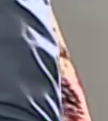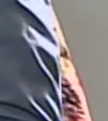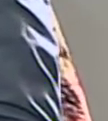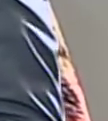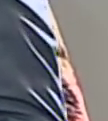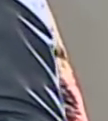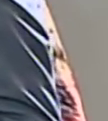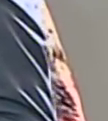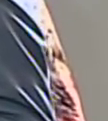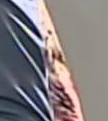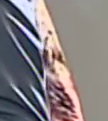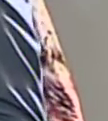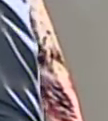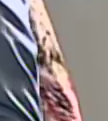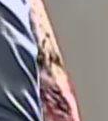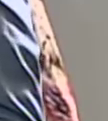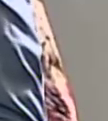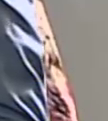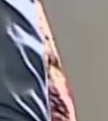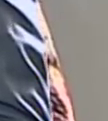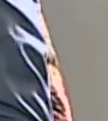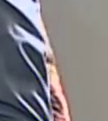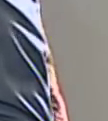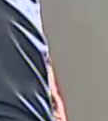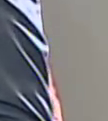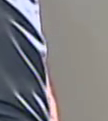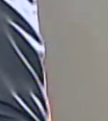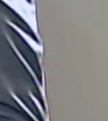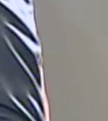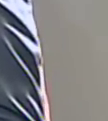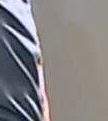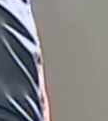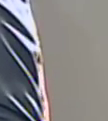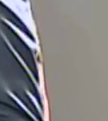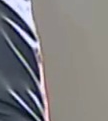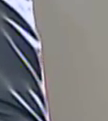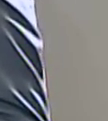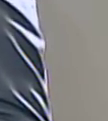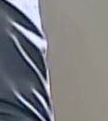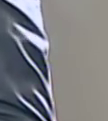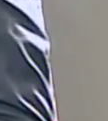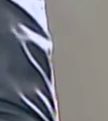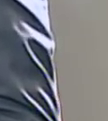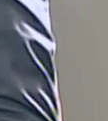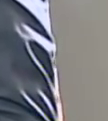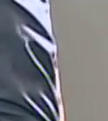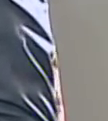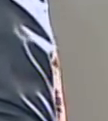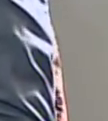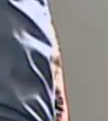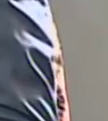diálogo? En segundo lugar, la Organización de los Estados Americanos discute este martes la situación en Venezuela. ¿Cuál es su opinión al respecto?